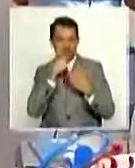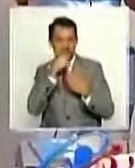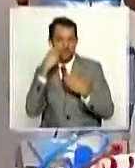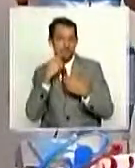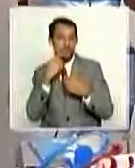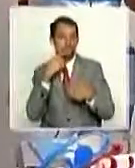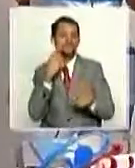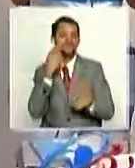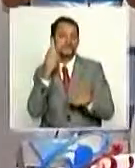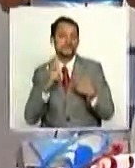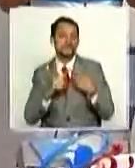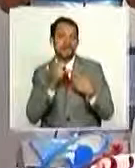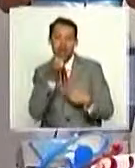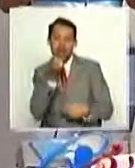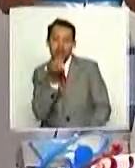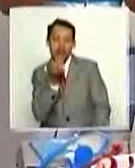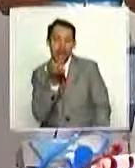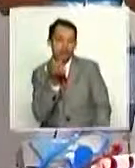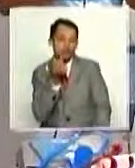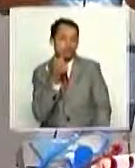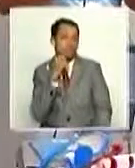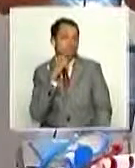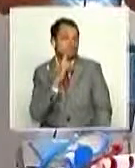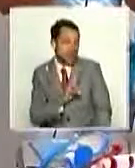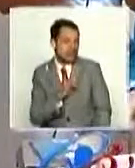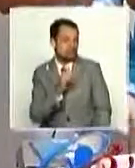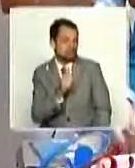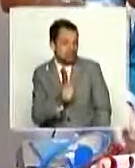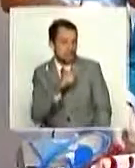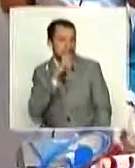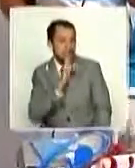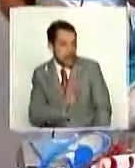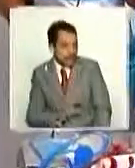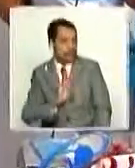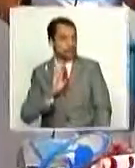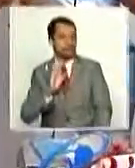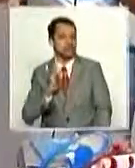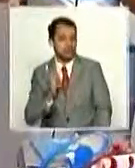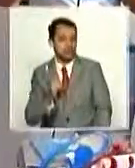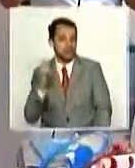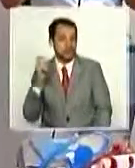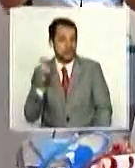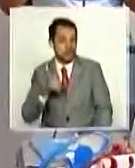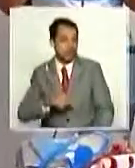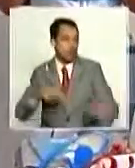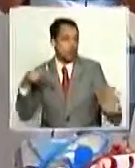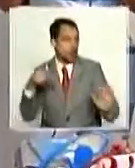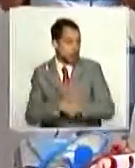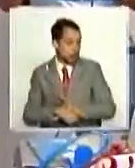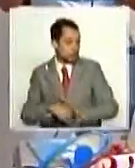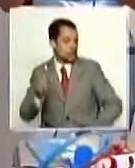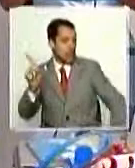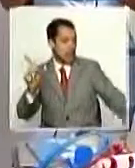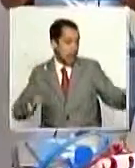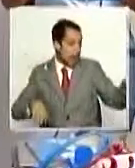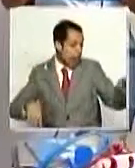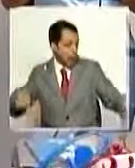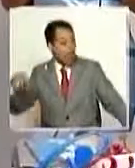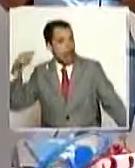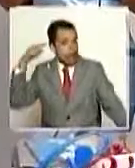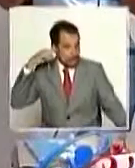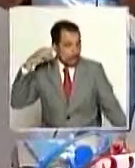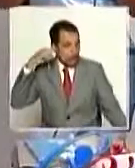vemos un huesito aparentemente sano. Nos hemos encontrado en muchos casos clínicos y en